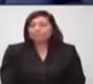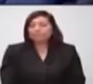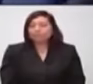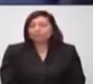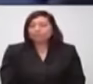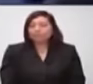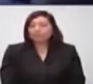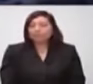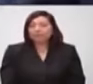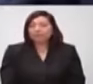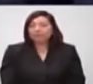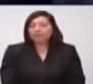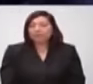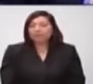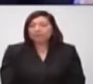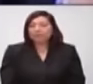Congresista Ventura.